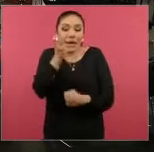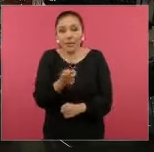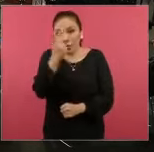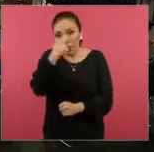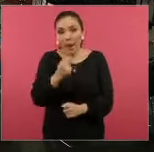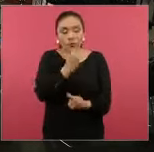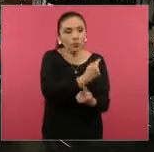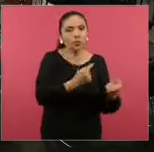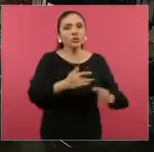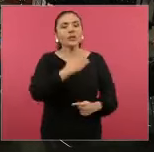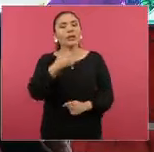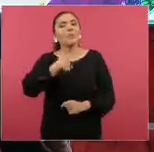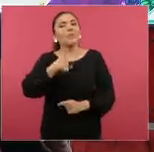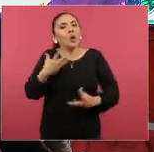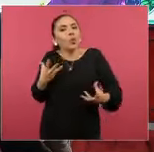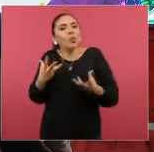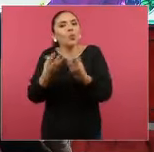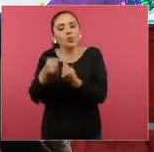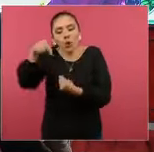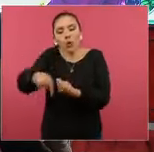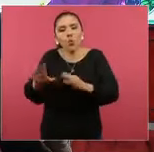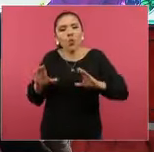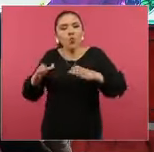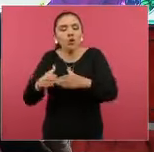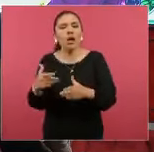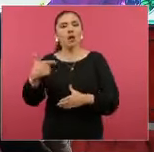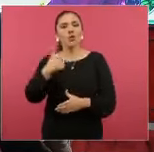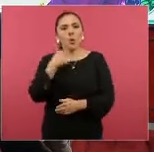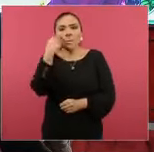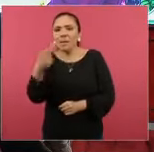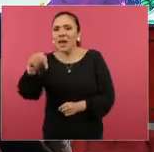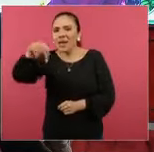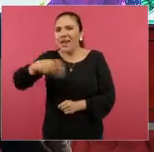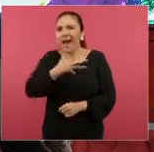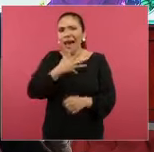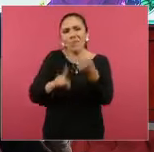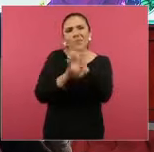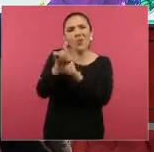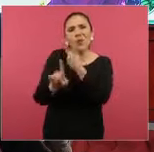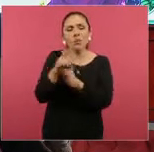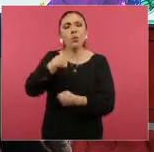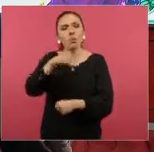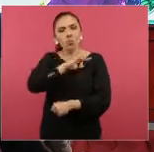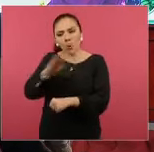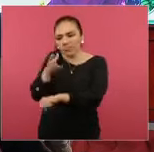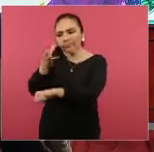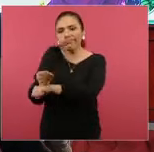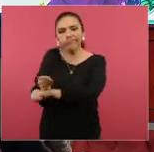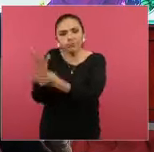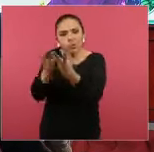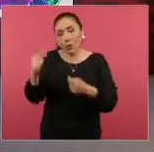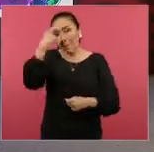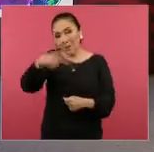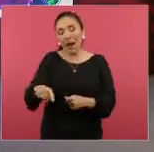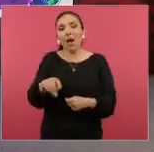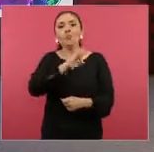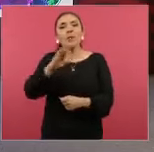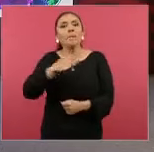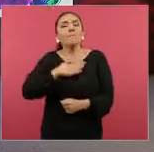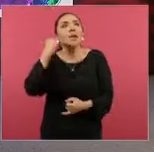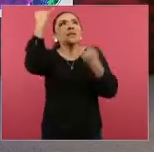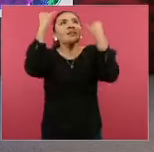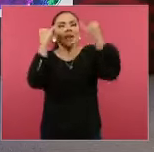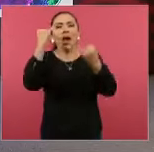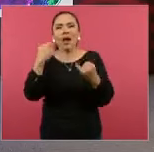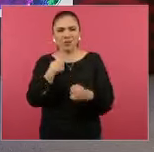pueda decir: yo soy parte de la comunidad, yo puedo resolver los problemas que aquí se plantean, yo puedo brindar soluciones creativas, a mí